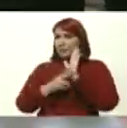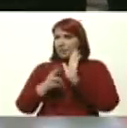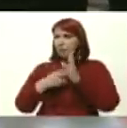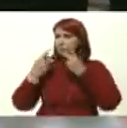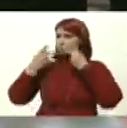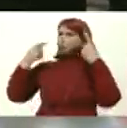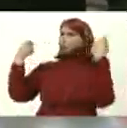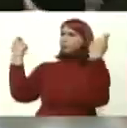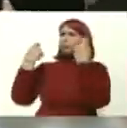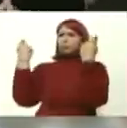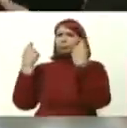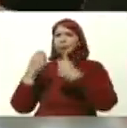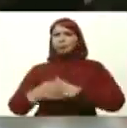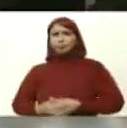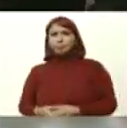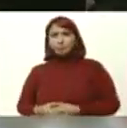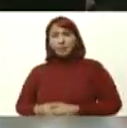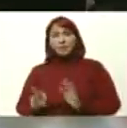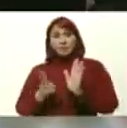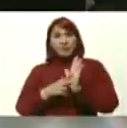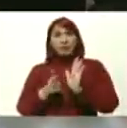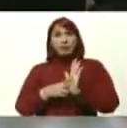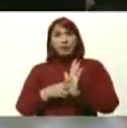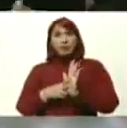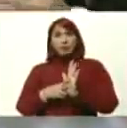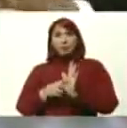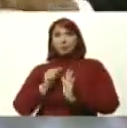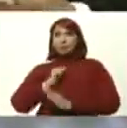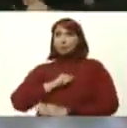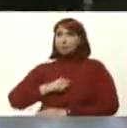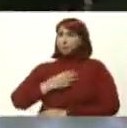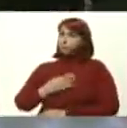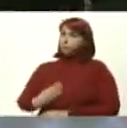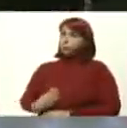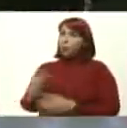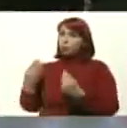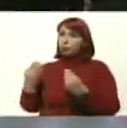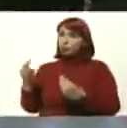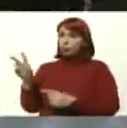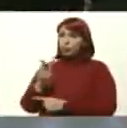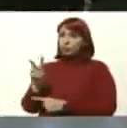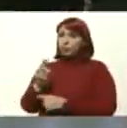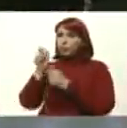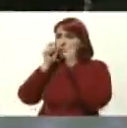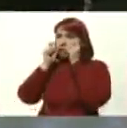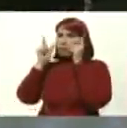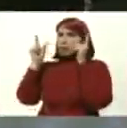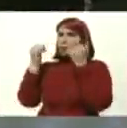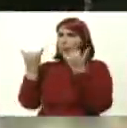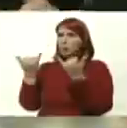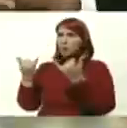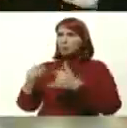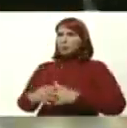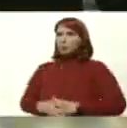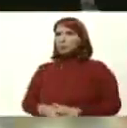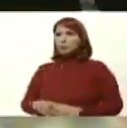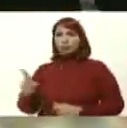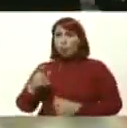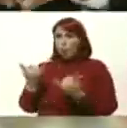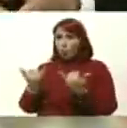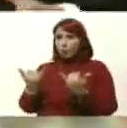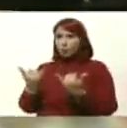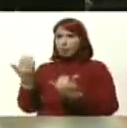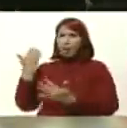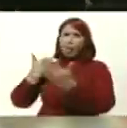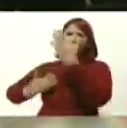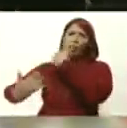sale a relucir. Una verdad que desafortunadamente muchos venezolanos están descubriendo en el presente, no desde ahora, sino desde hace